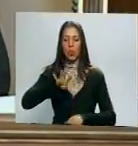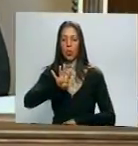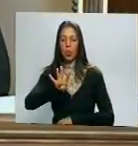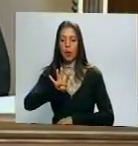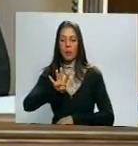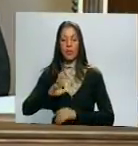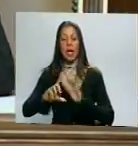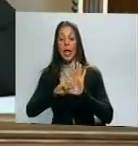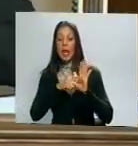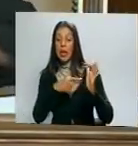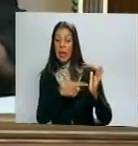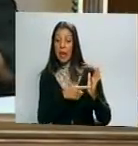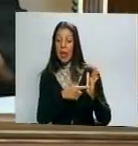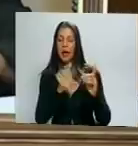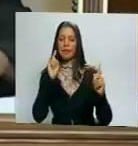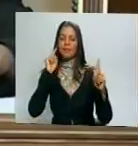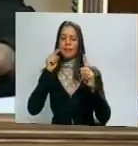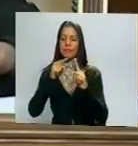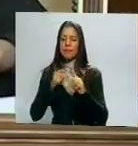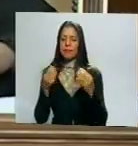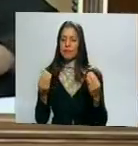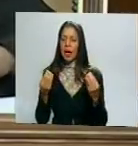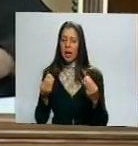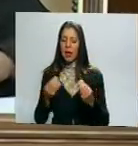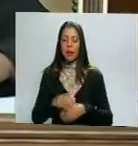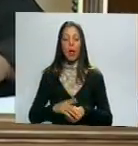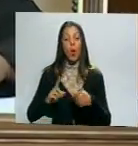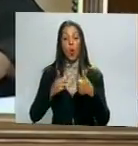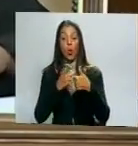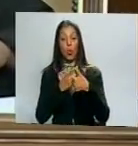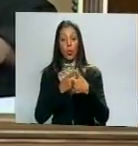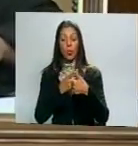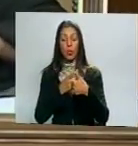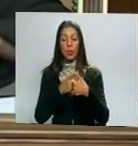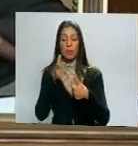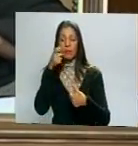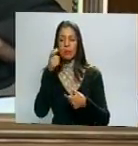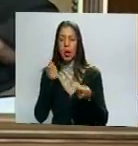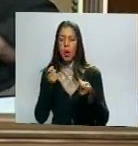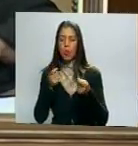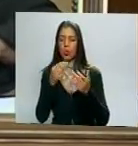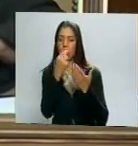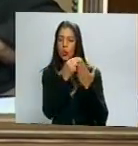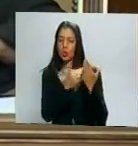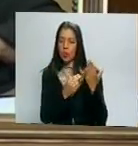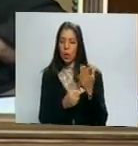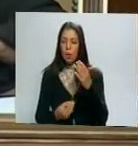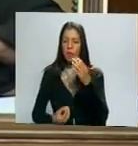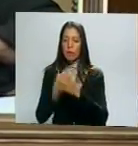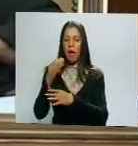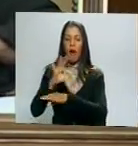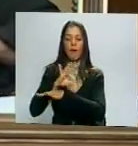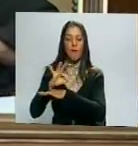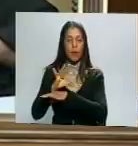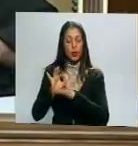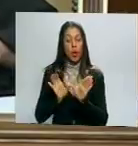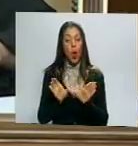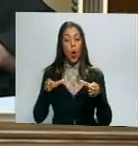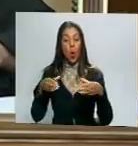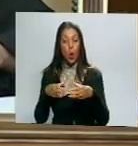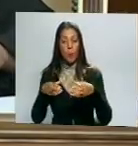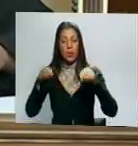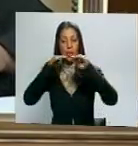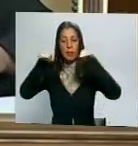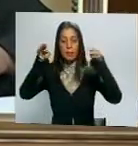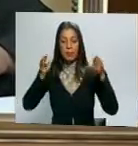ley constitucional tiene las siguientes finalidades. 1. Regular la constitución, organización y funcionamiento del Comité Local de